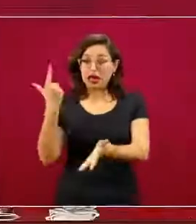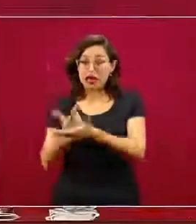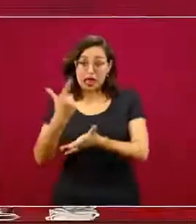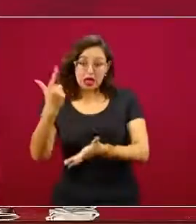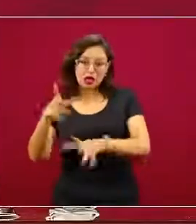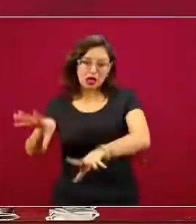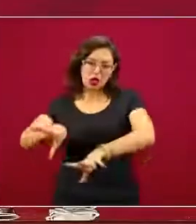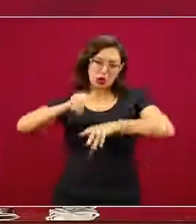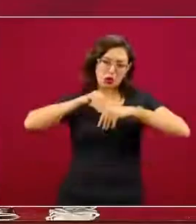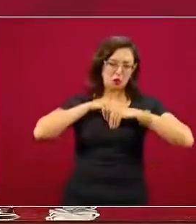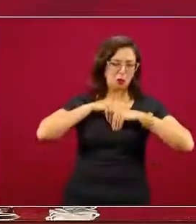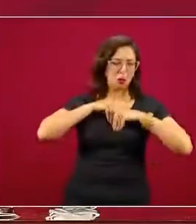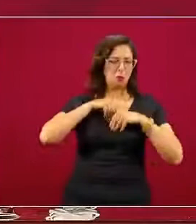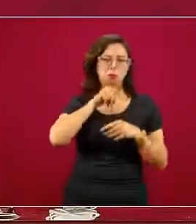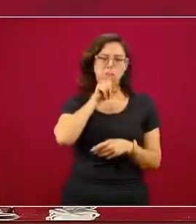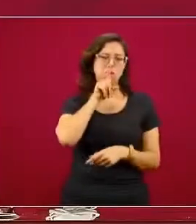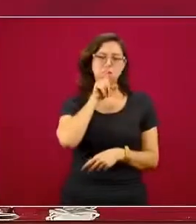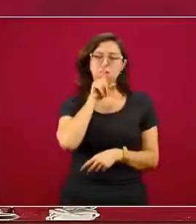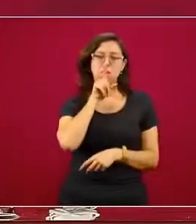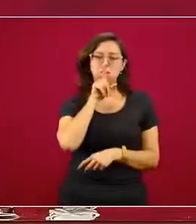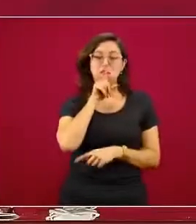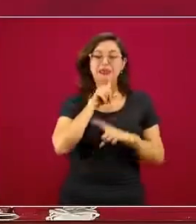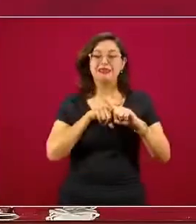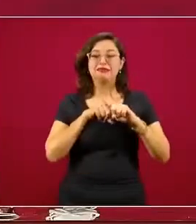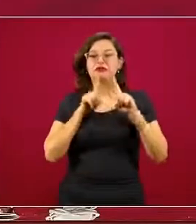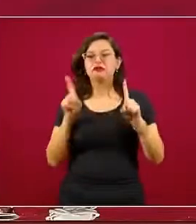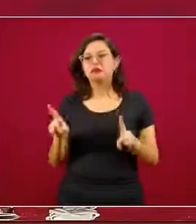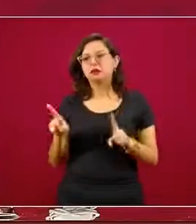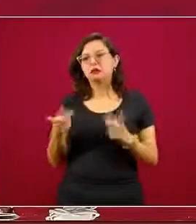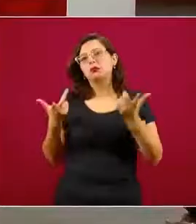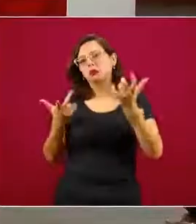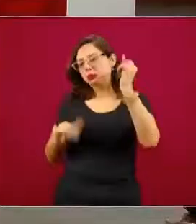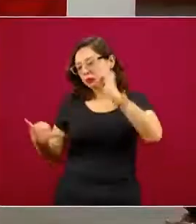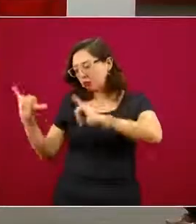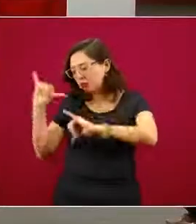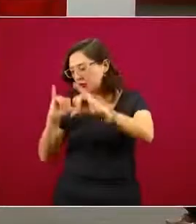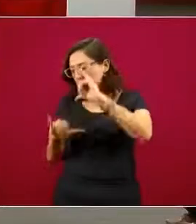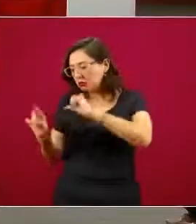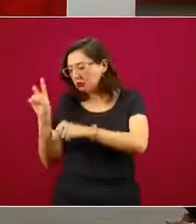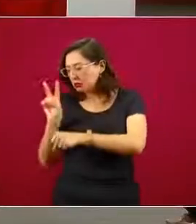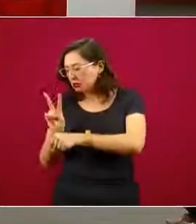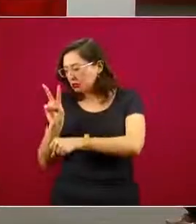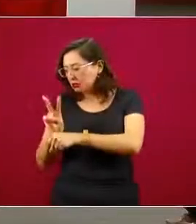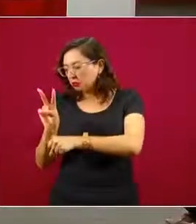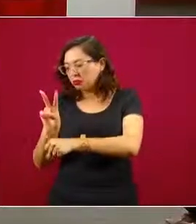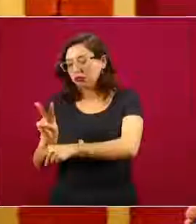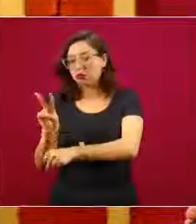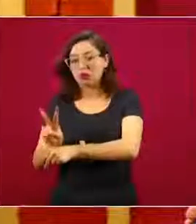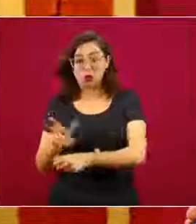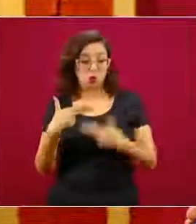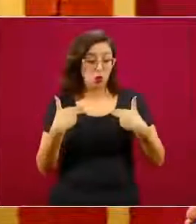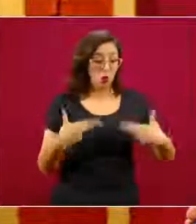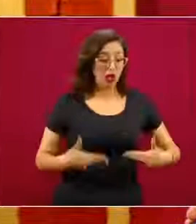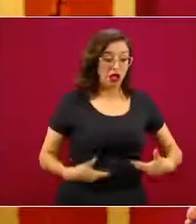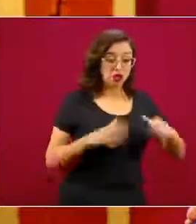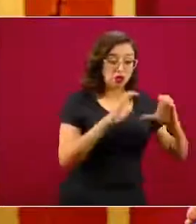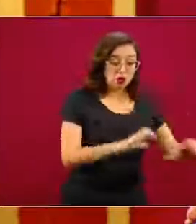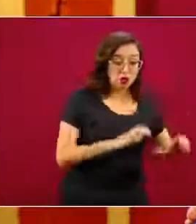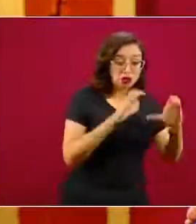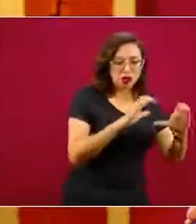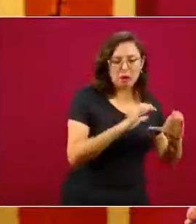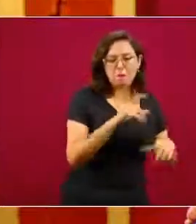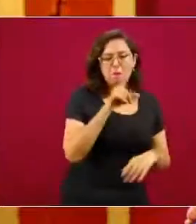de que nos contaminemos y por lo tanto tampoco tiene una utilidad directa para la prevención y el